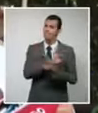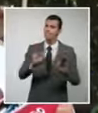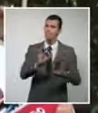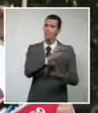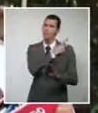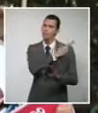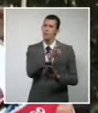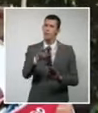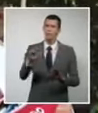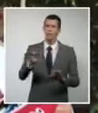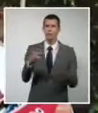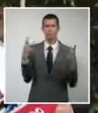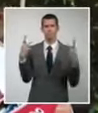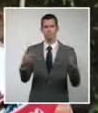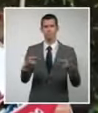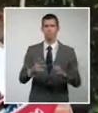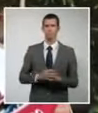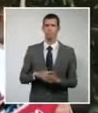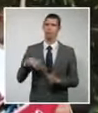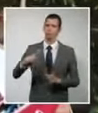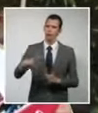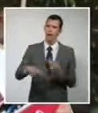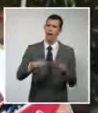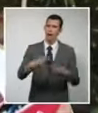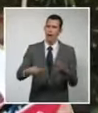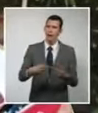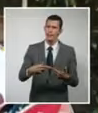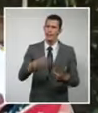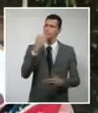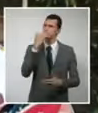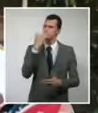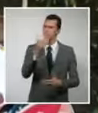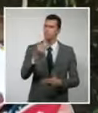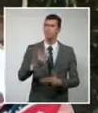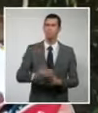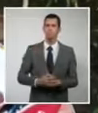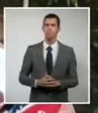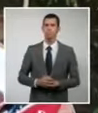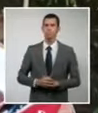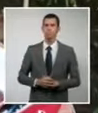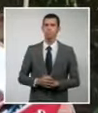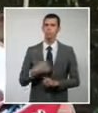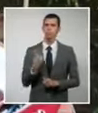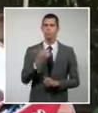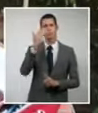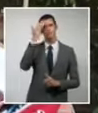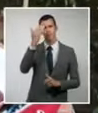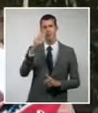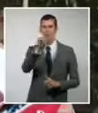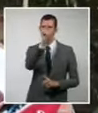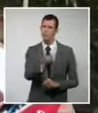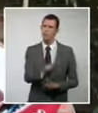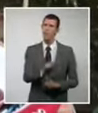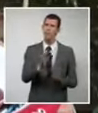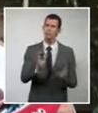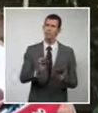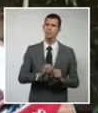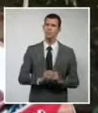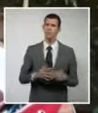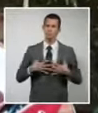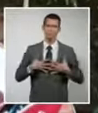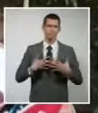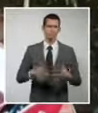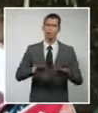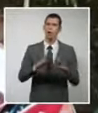haciendo cada día con sus alumnos. Le estamos muy agradecidas a Niurka por su entrega, por